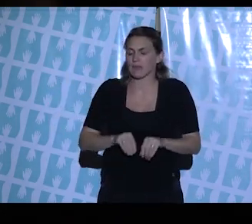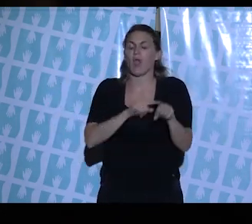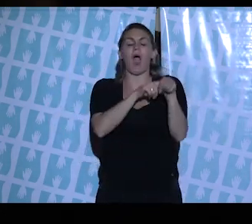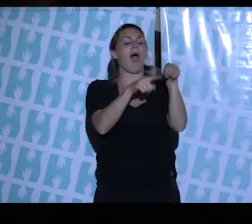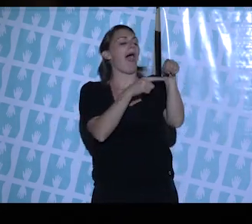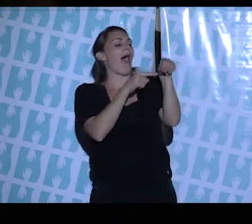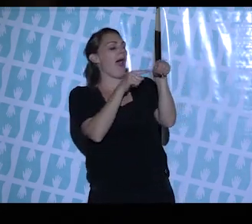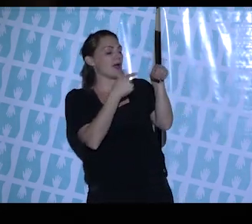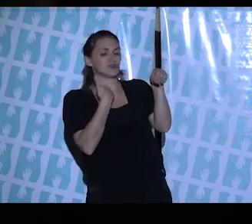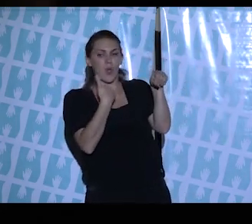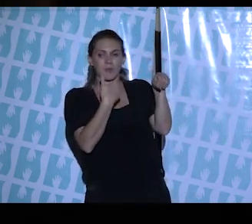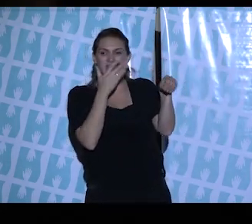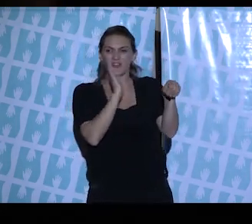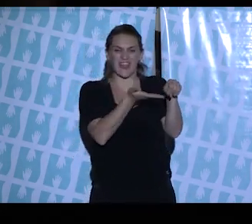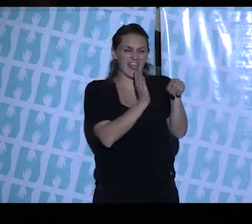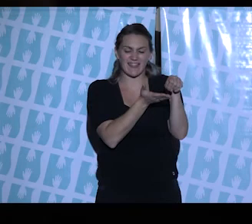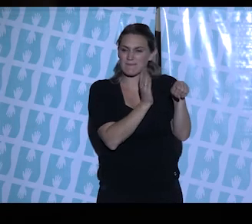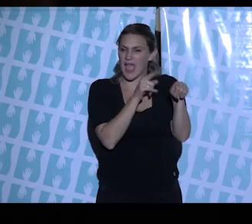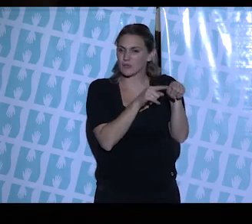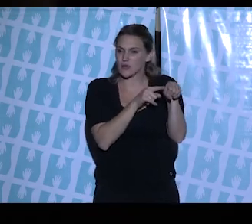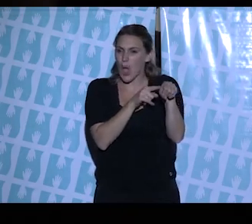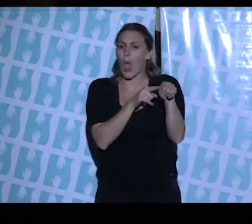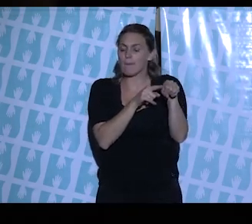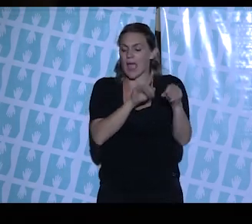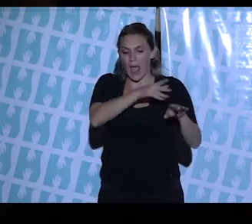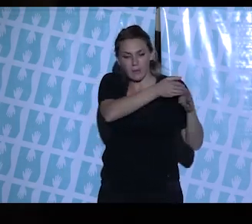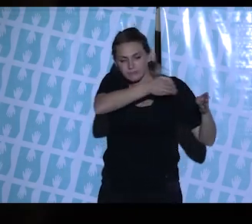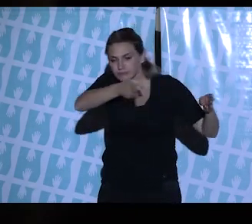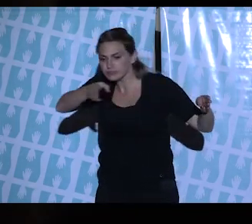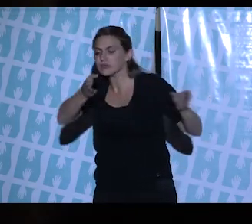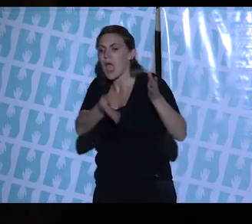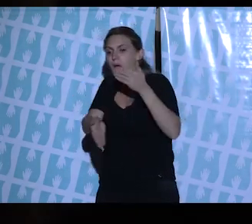que retroceda la enfermedad con mejoría de los síntomas,